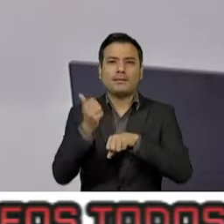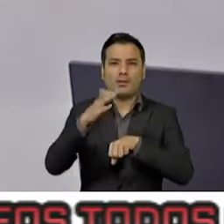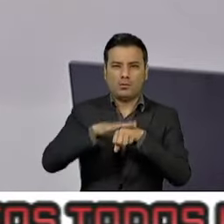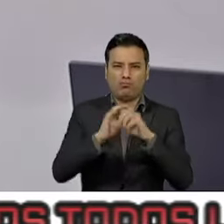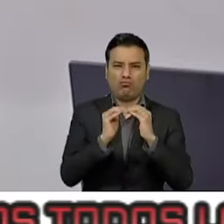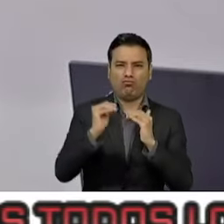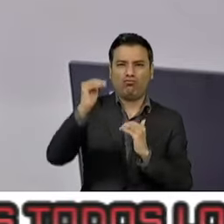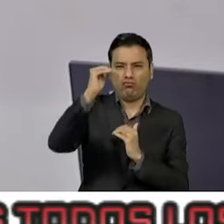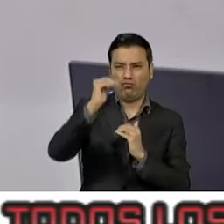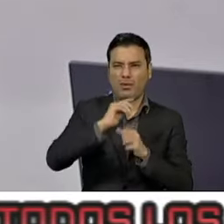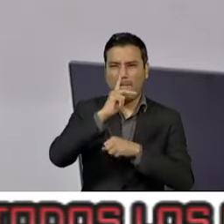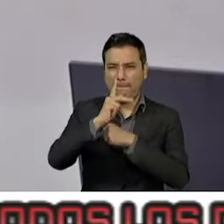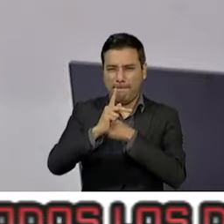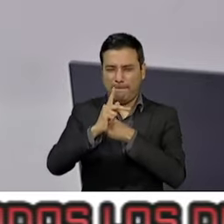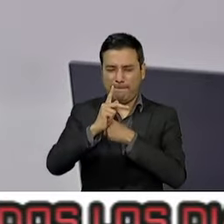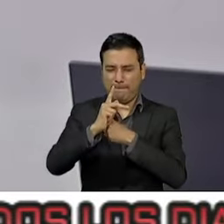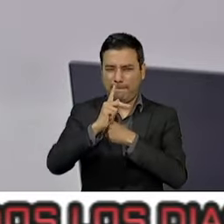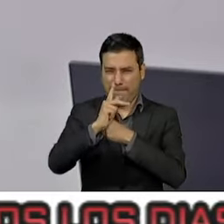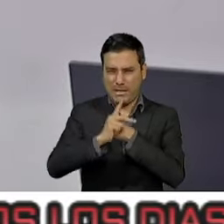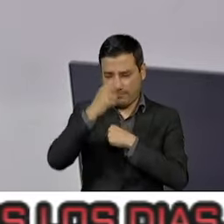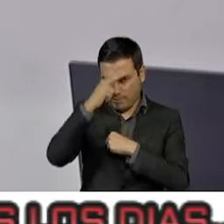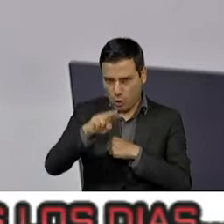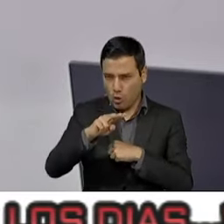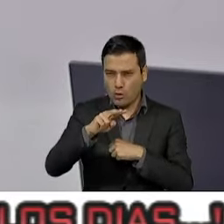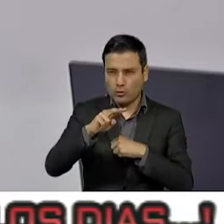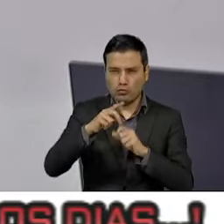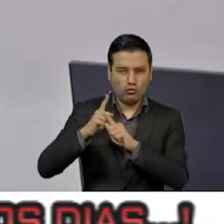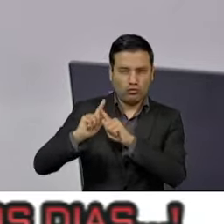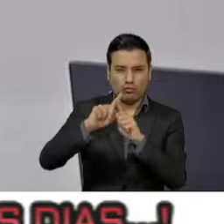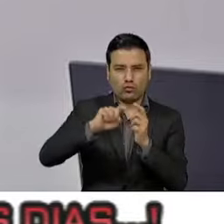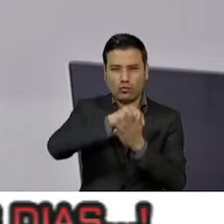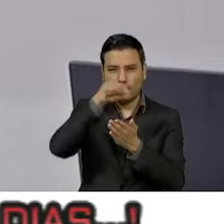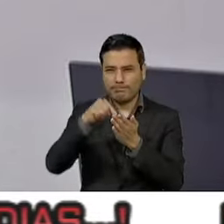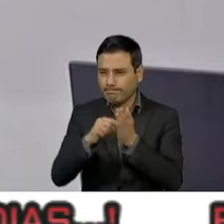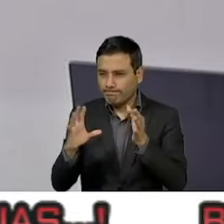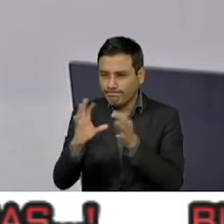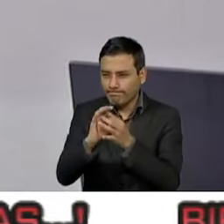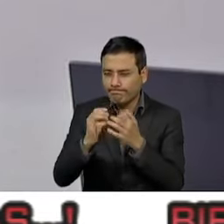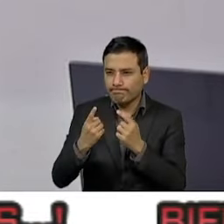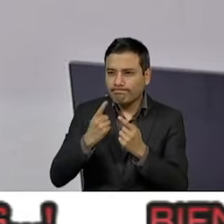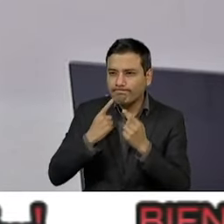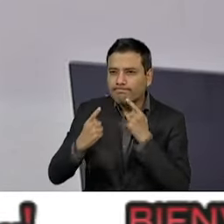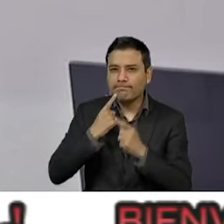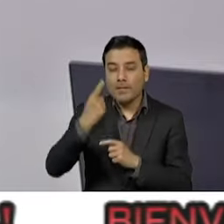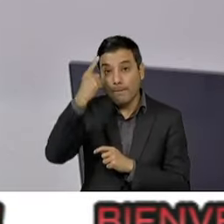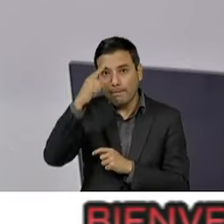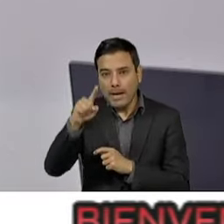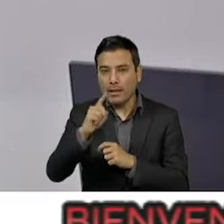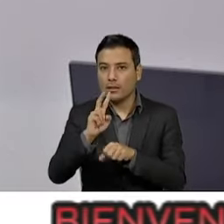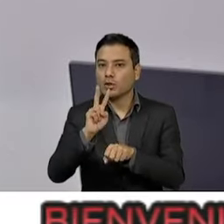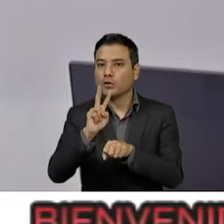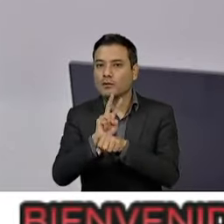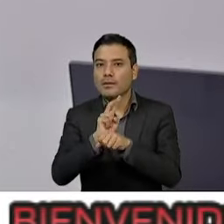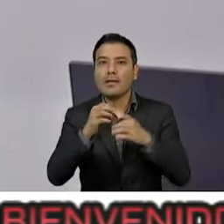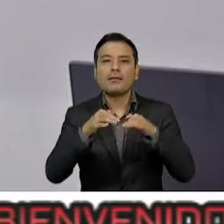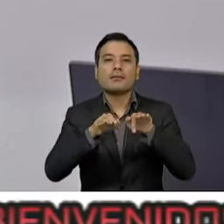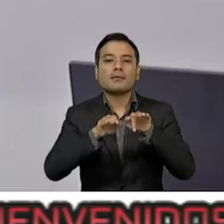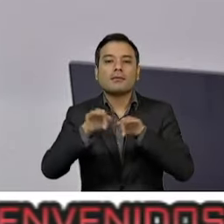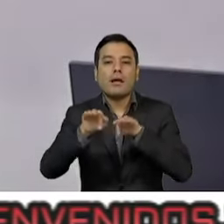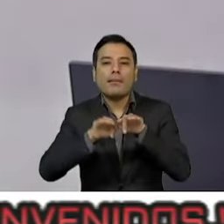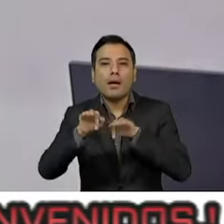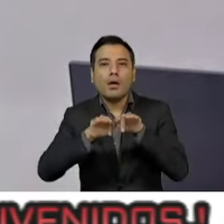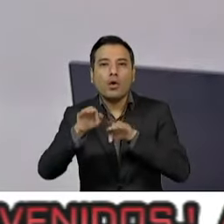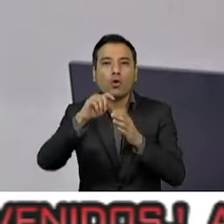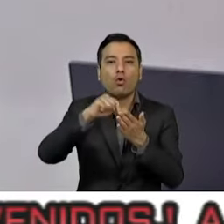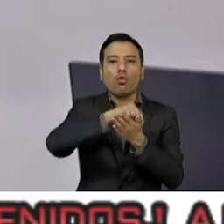país, con el objetivo de coordinar y supervisar en un alto nivel el desarrollo de los trabajos en las demarcaciones